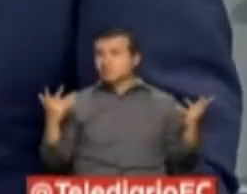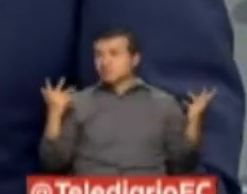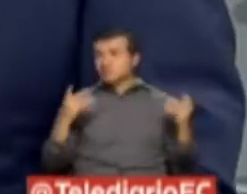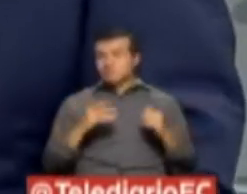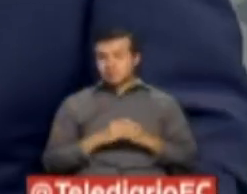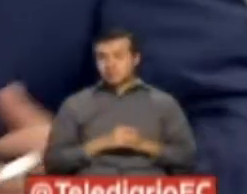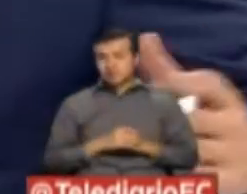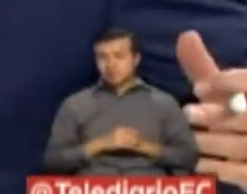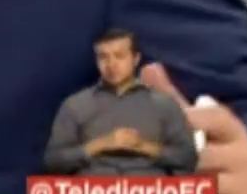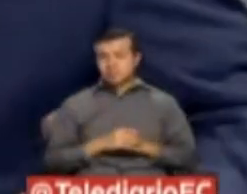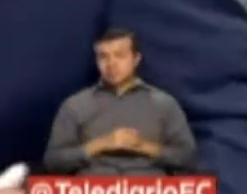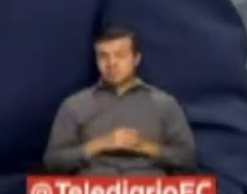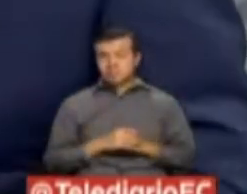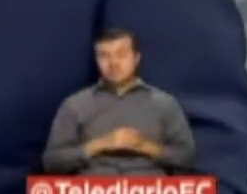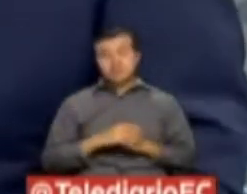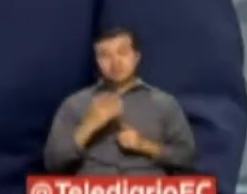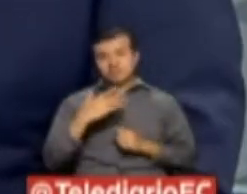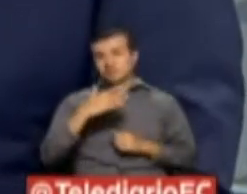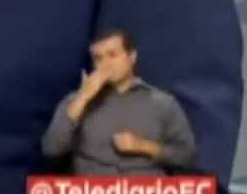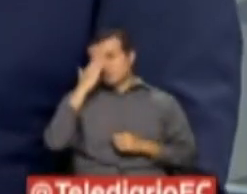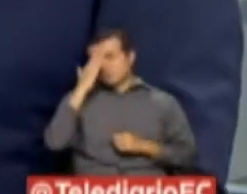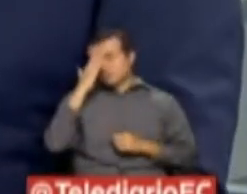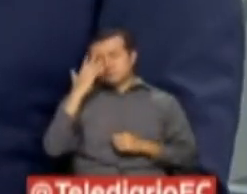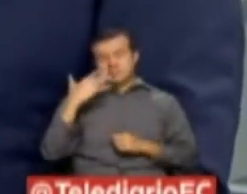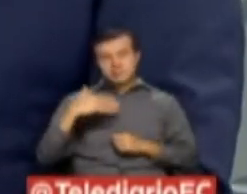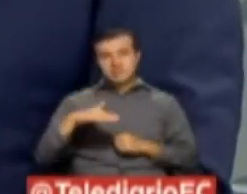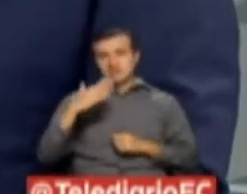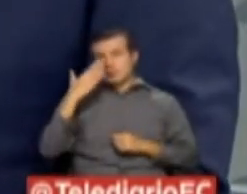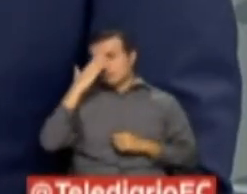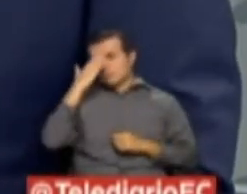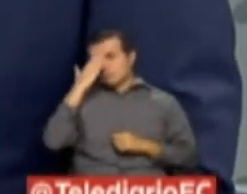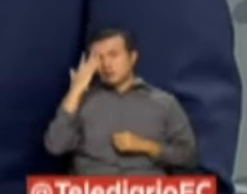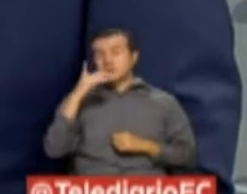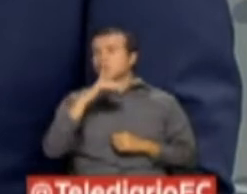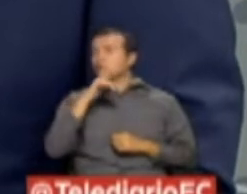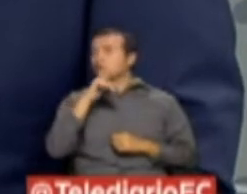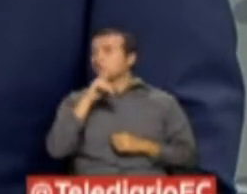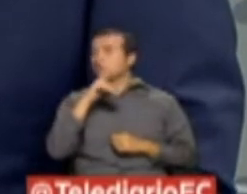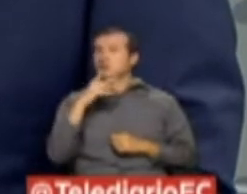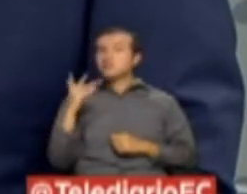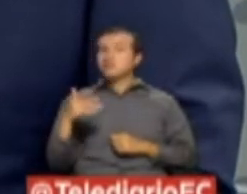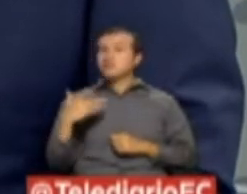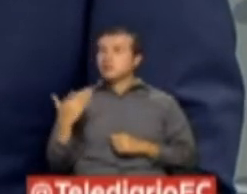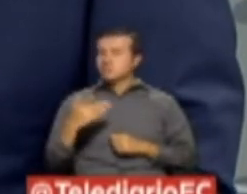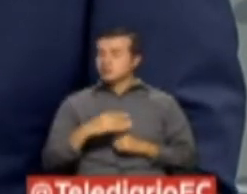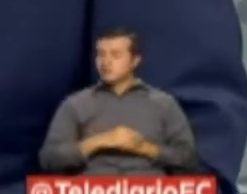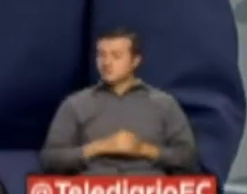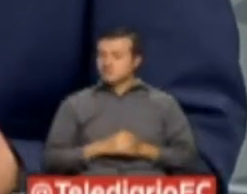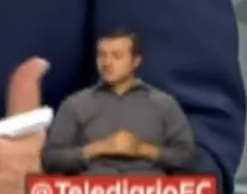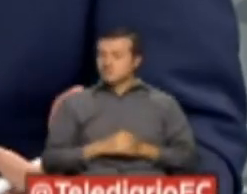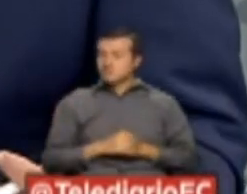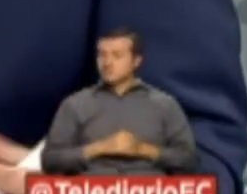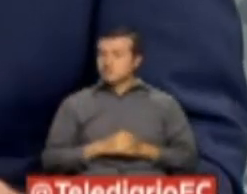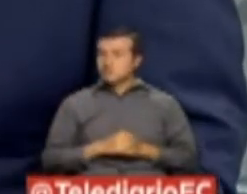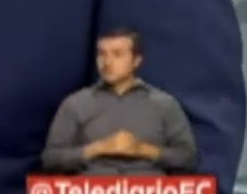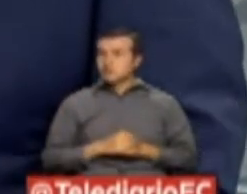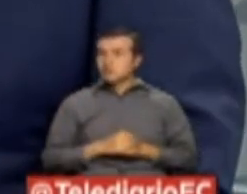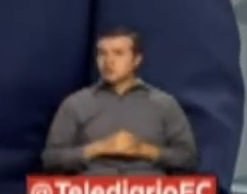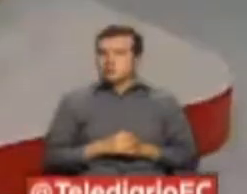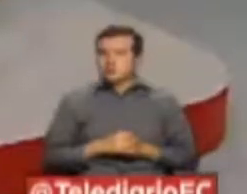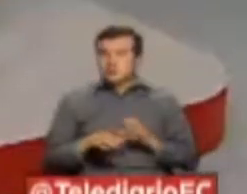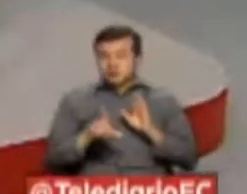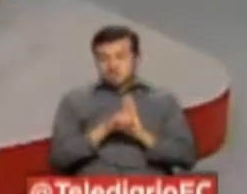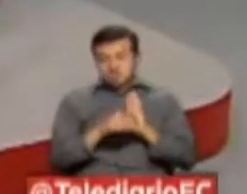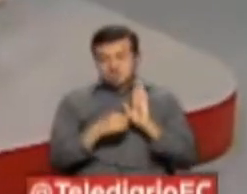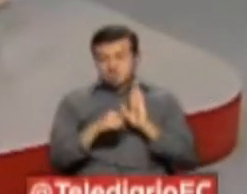en fin todos sabemos lo que está ocurriendo quién es que instrumentos